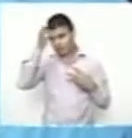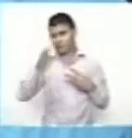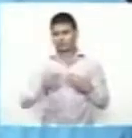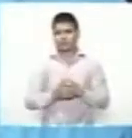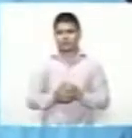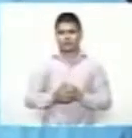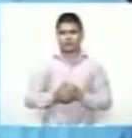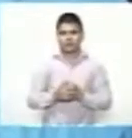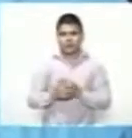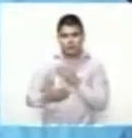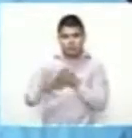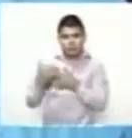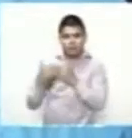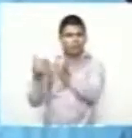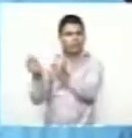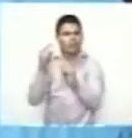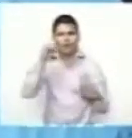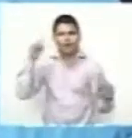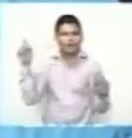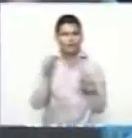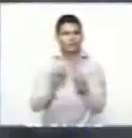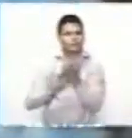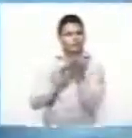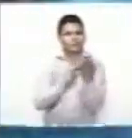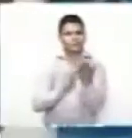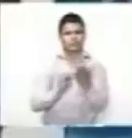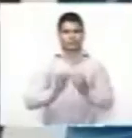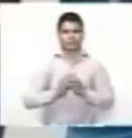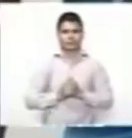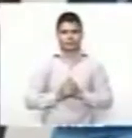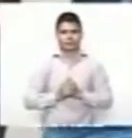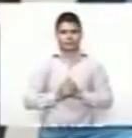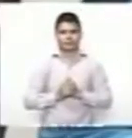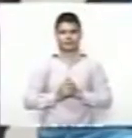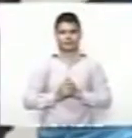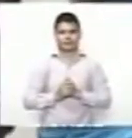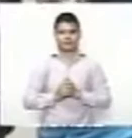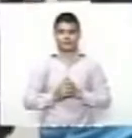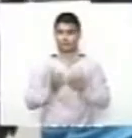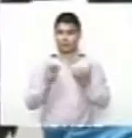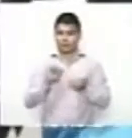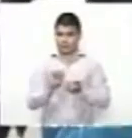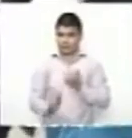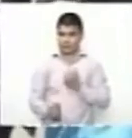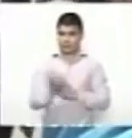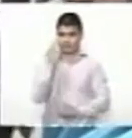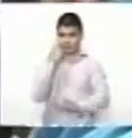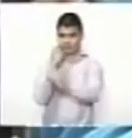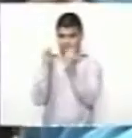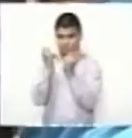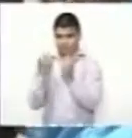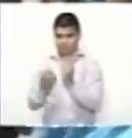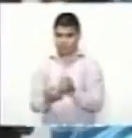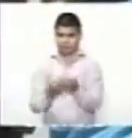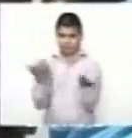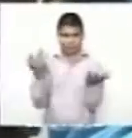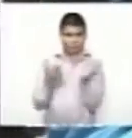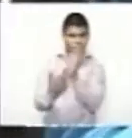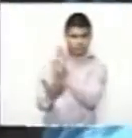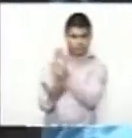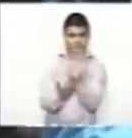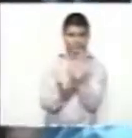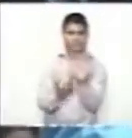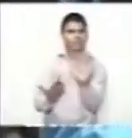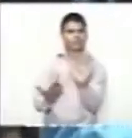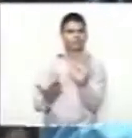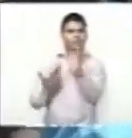una fórmula para tomar decisiones mucho más adecuadas. Estamos lanzando el primer sistema de predicción de calidad del